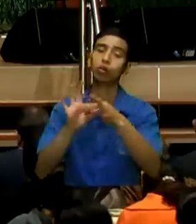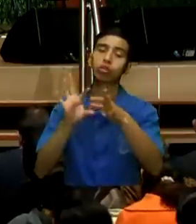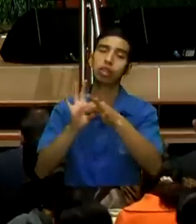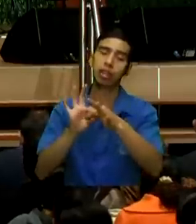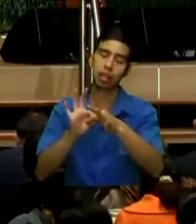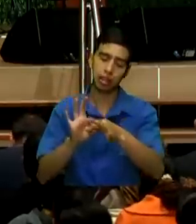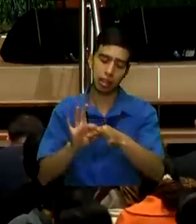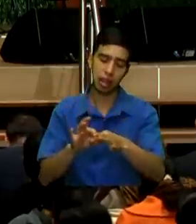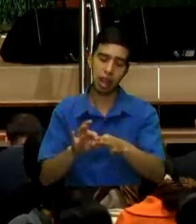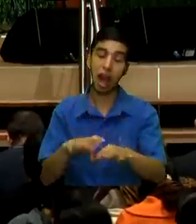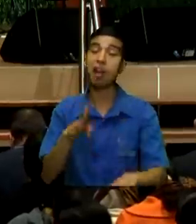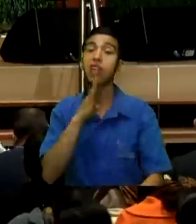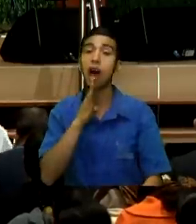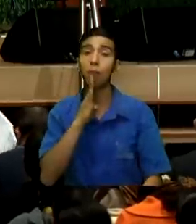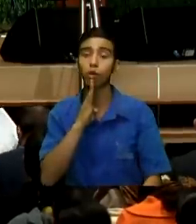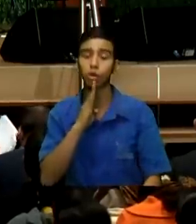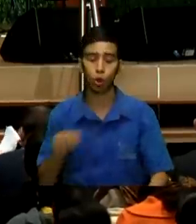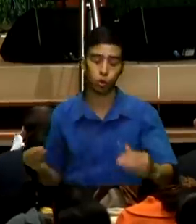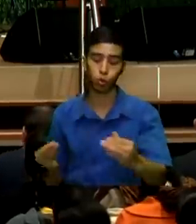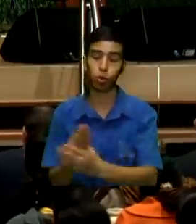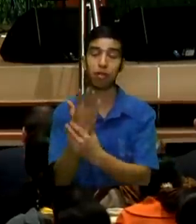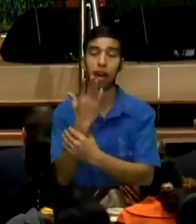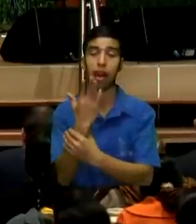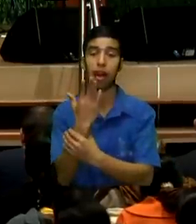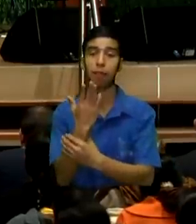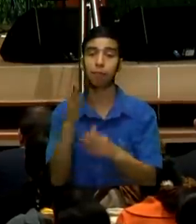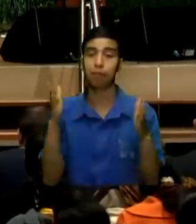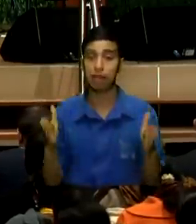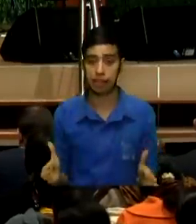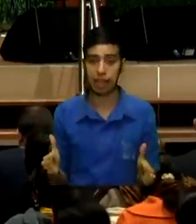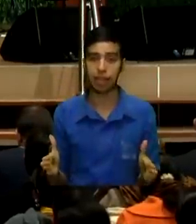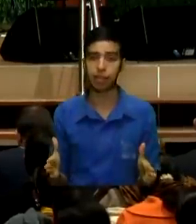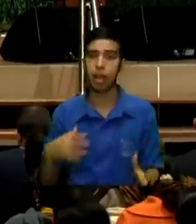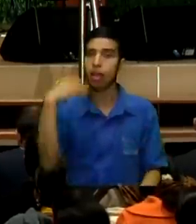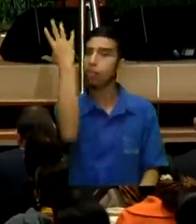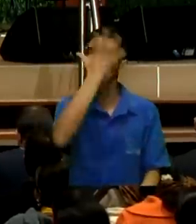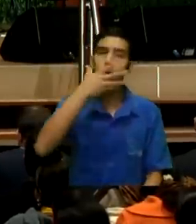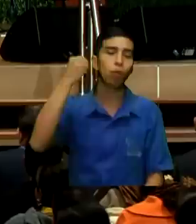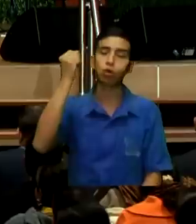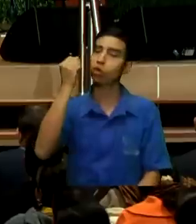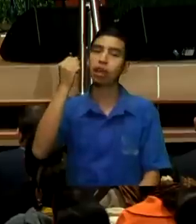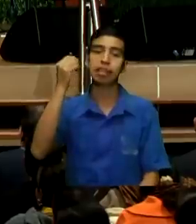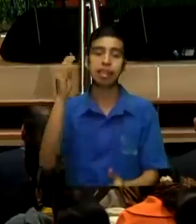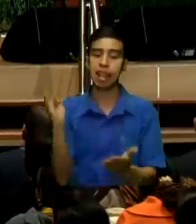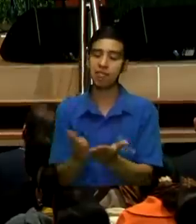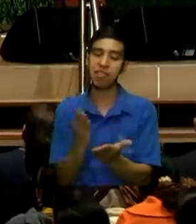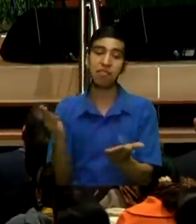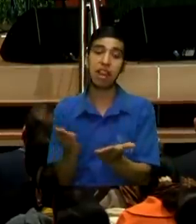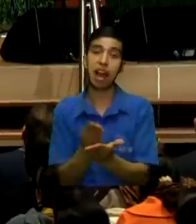conversando nuevamente acerca de lo hermoso que es la Biblia, la diferente